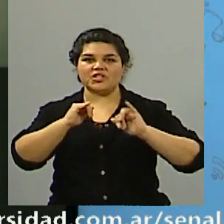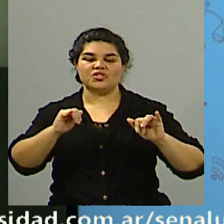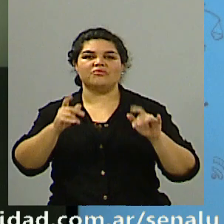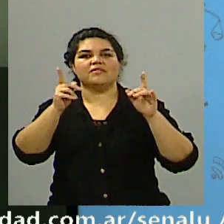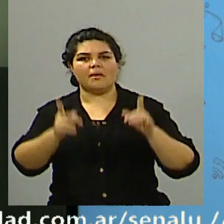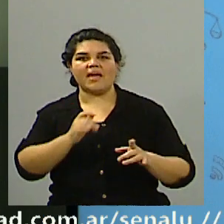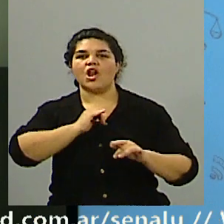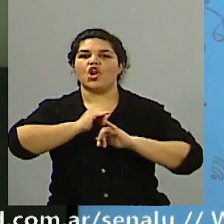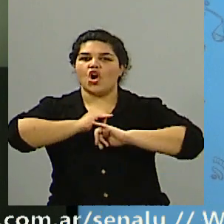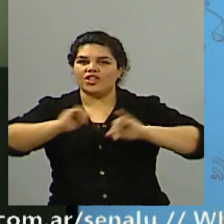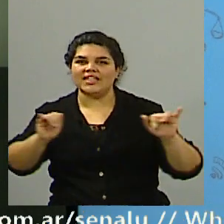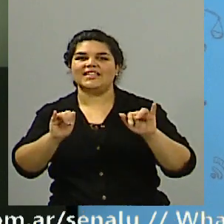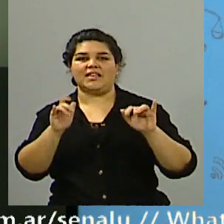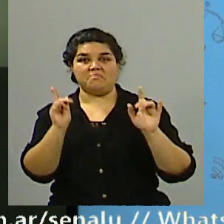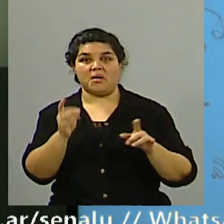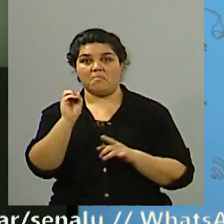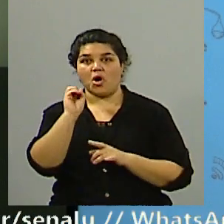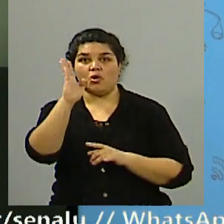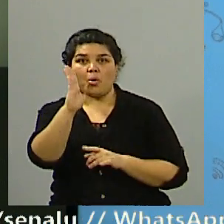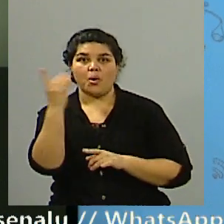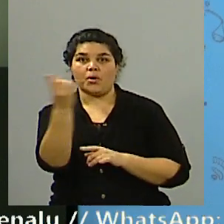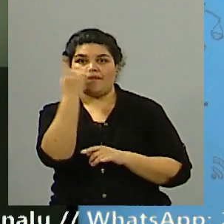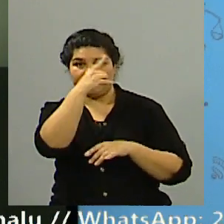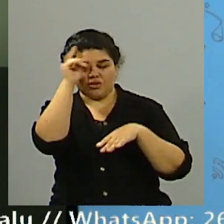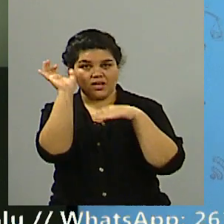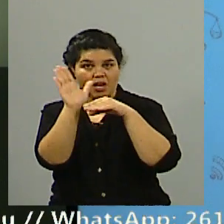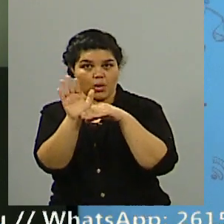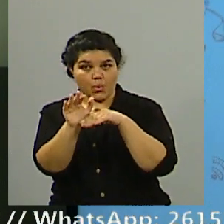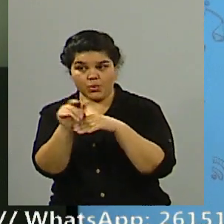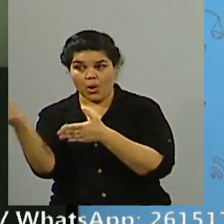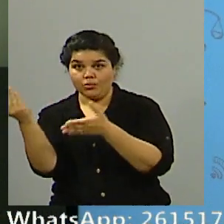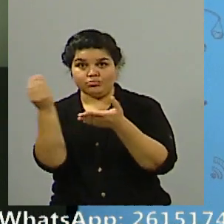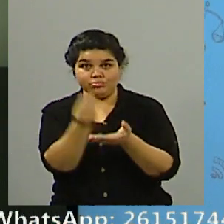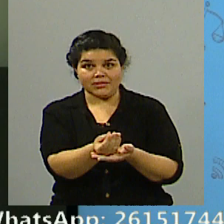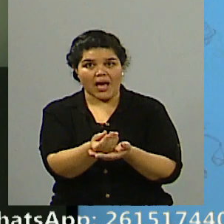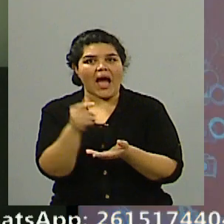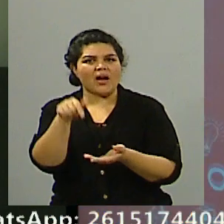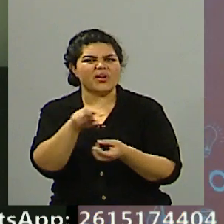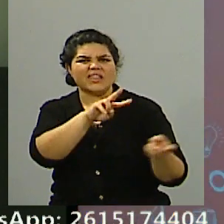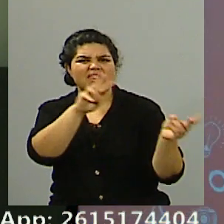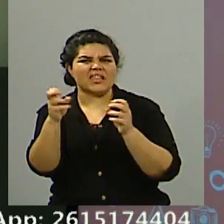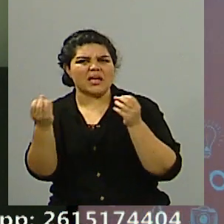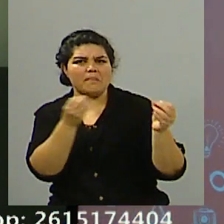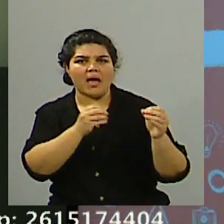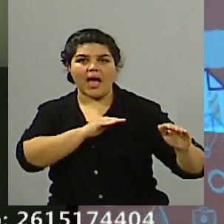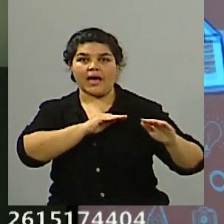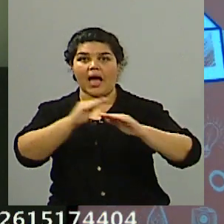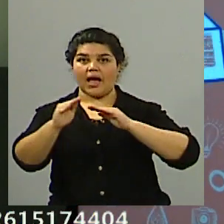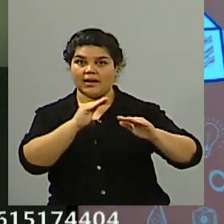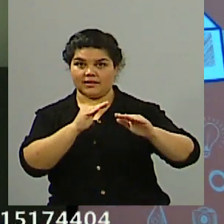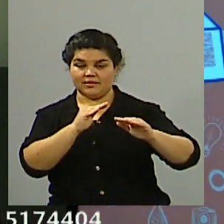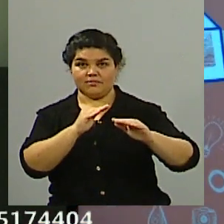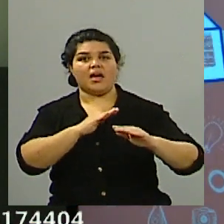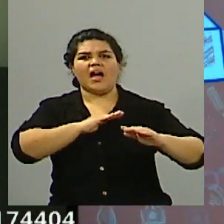siempre dando el espacio al Club de la Universidad Nacional de Cuyo, pero en esta ocasión tiene que ver con el karate. Con el karate verde, porque